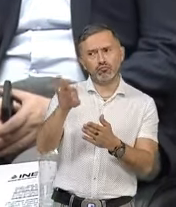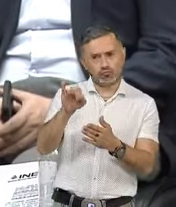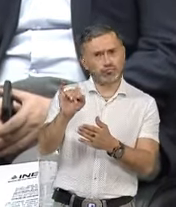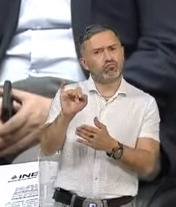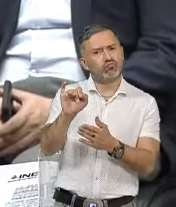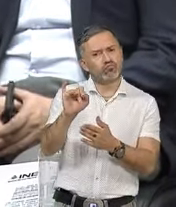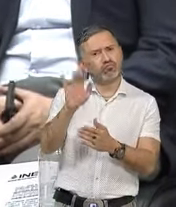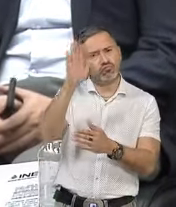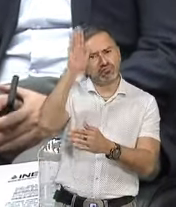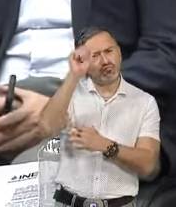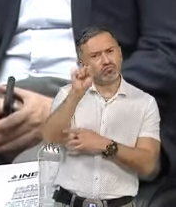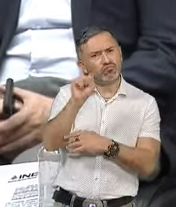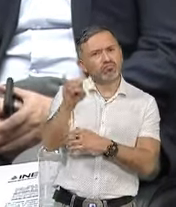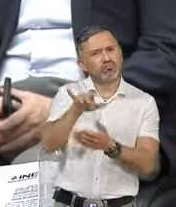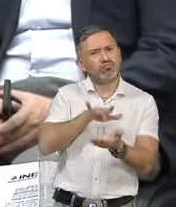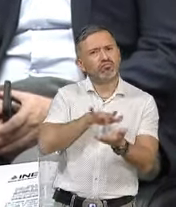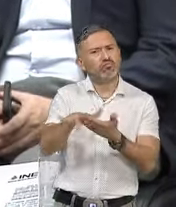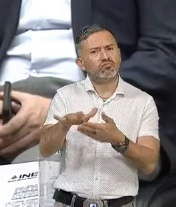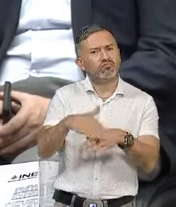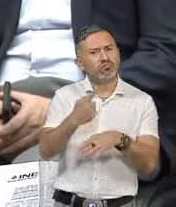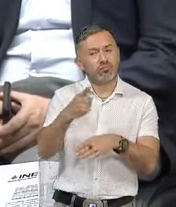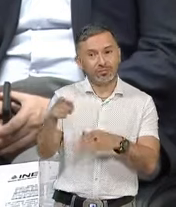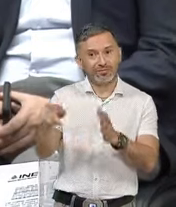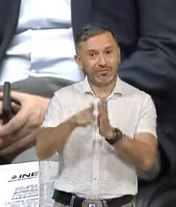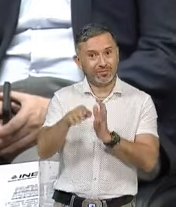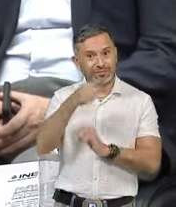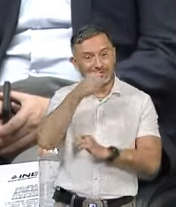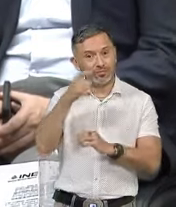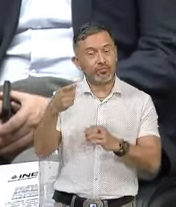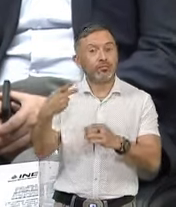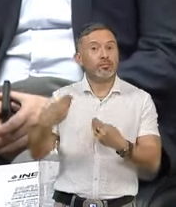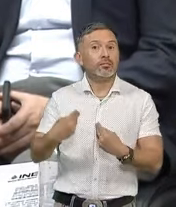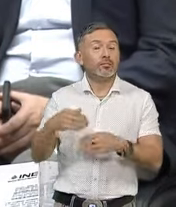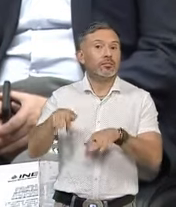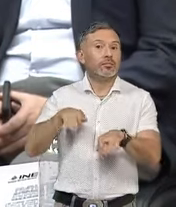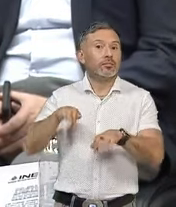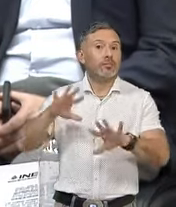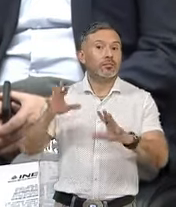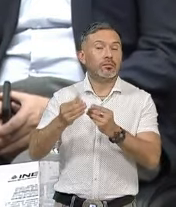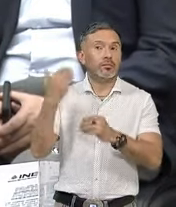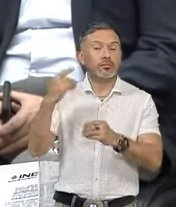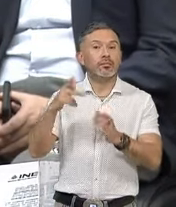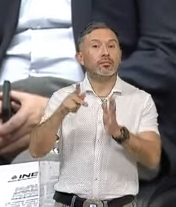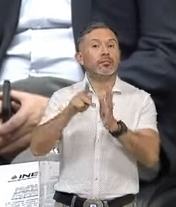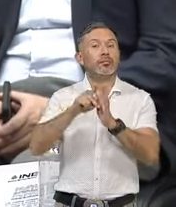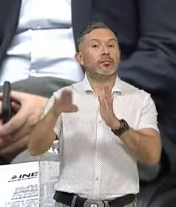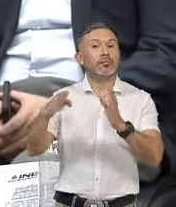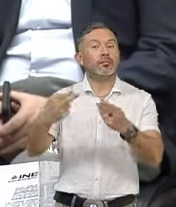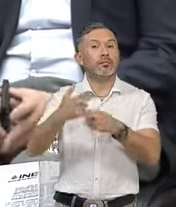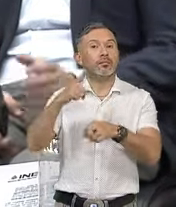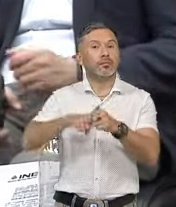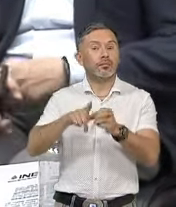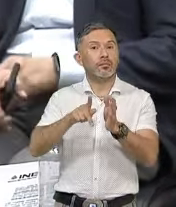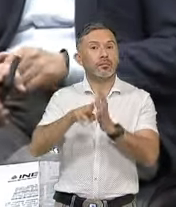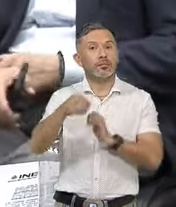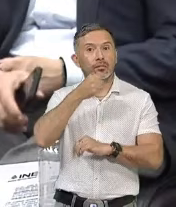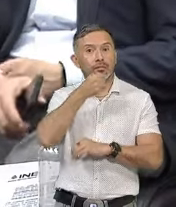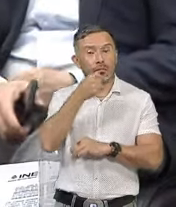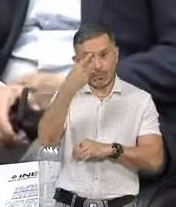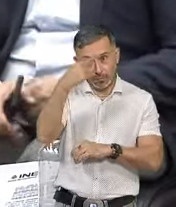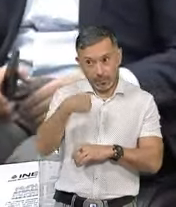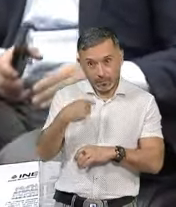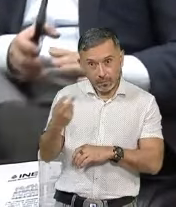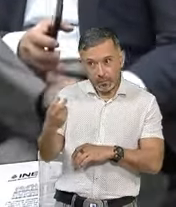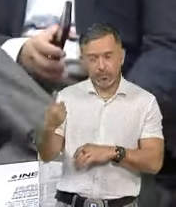que en la trayectoria de este periodista también había recibido un premio Nacional de periodismo para mí eso es muy significativo